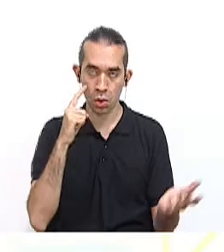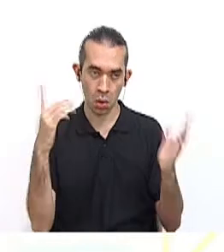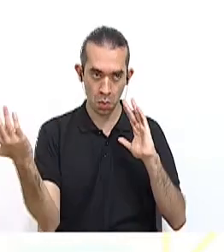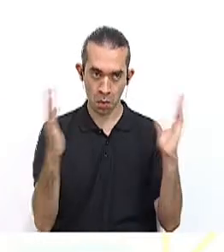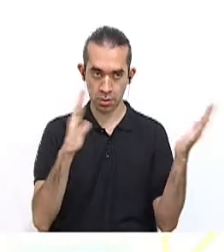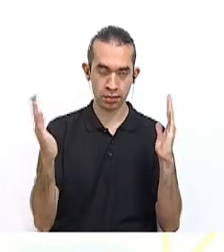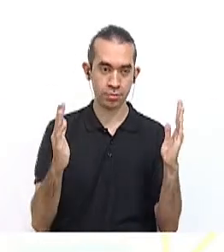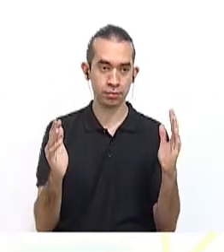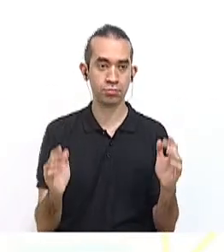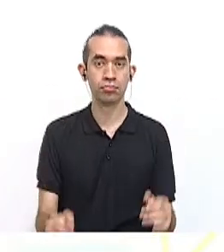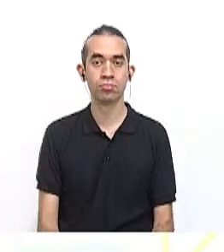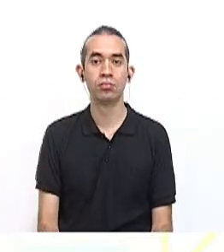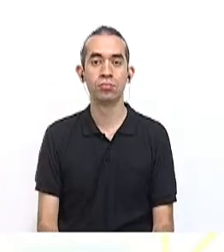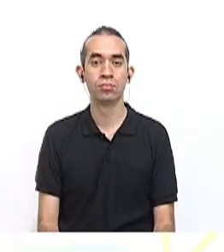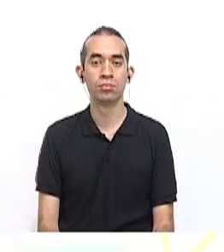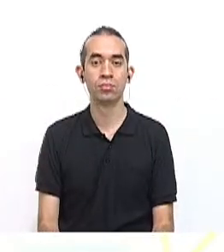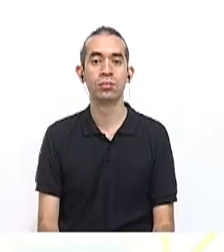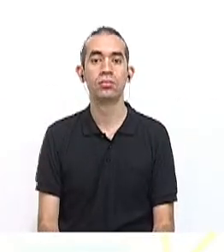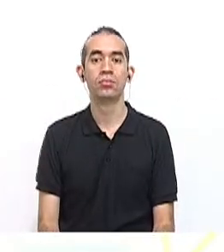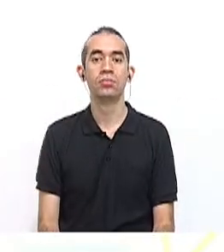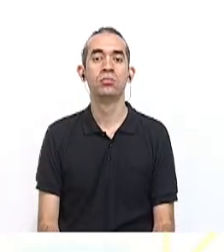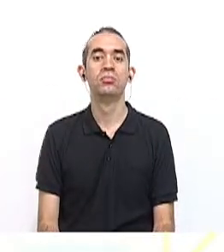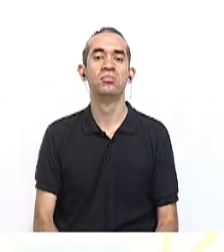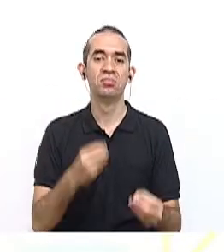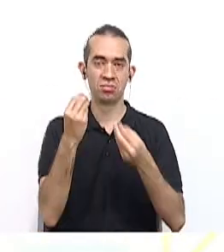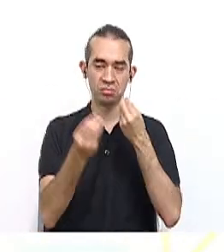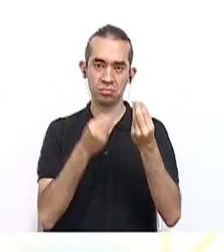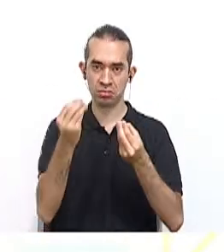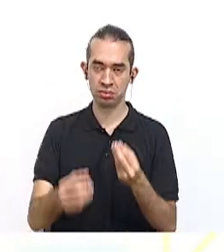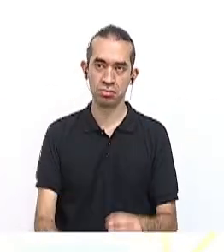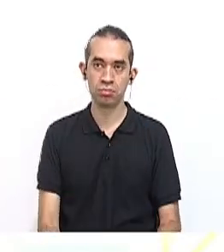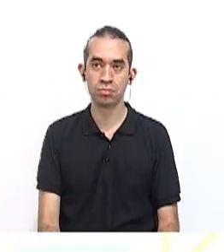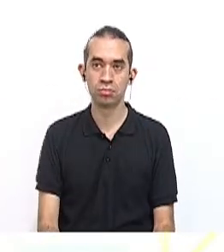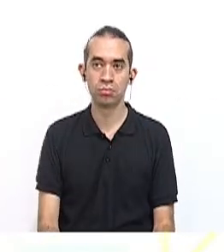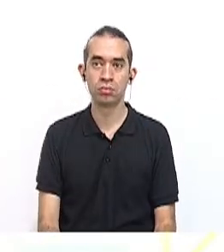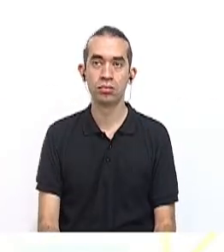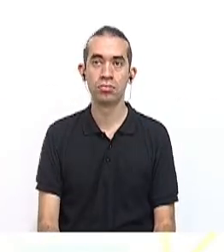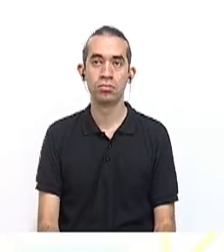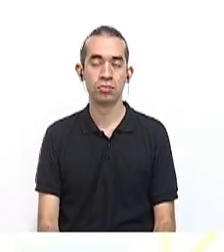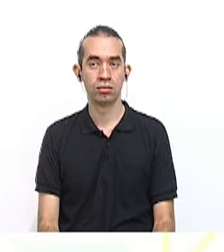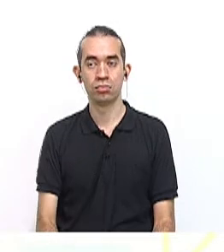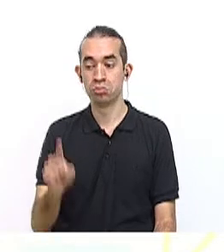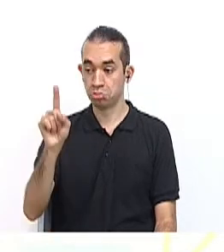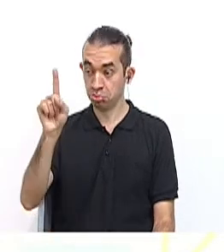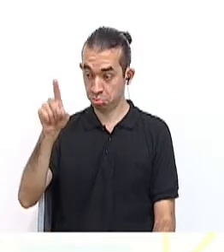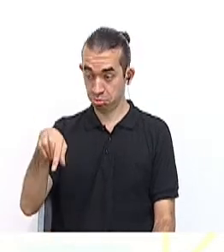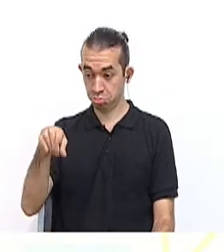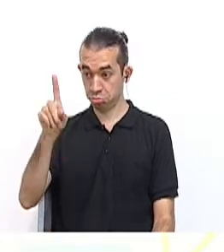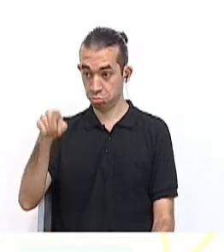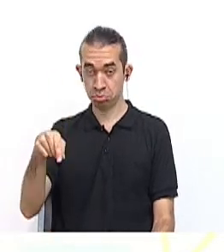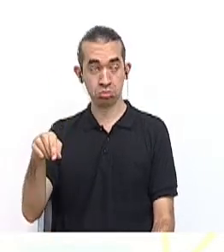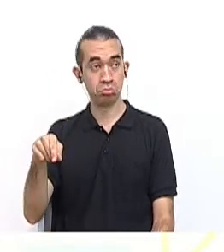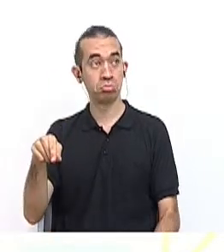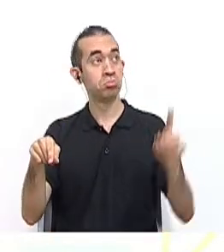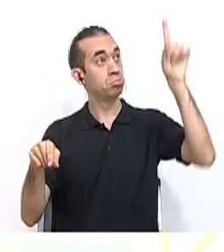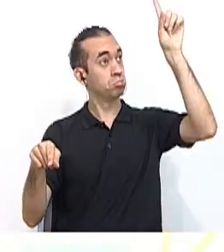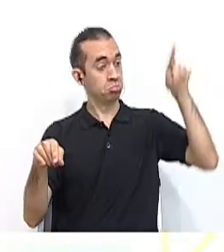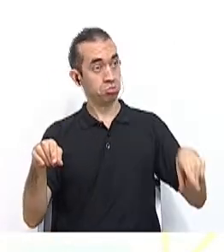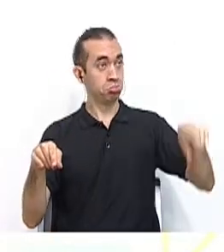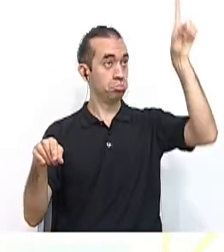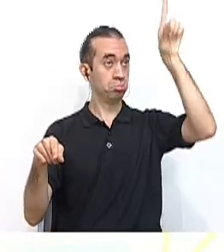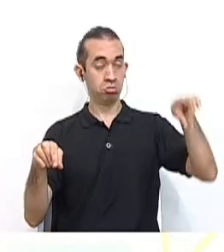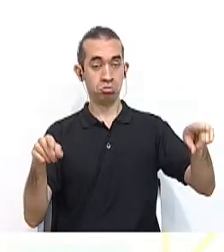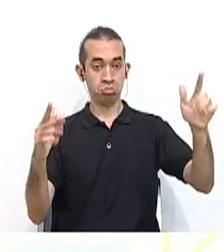comparamos, podemos realizar lo siguiente. La altura de la torre es a la altura